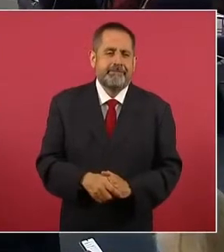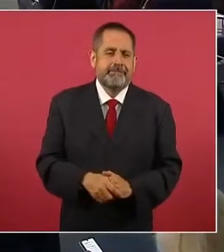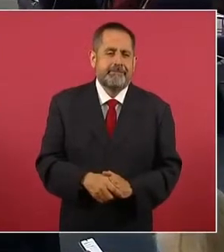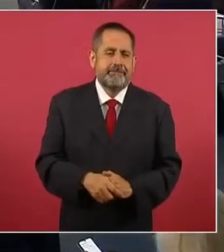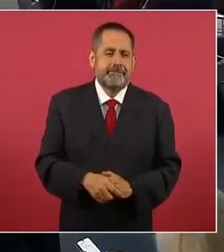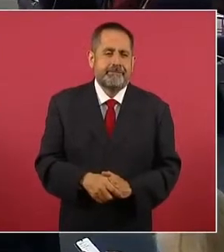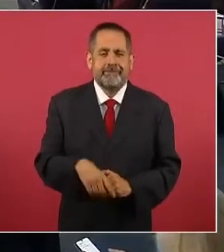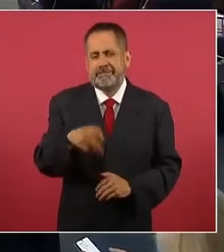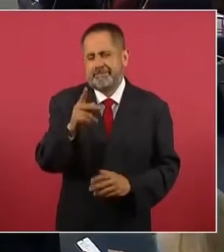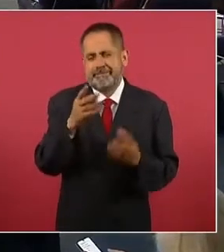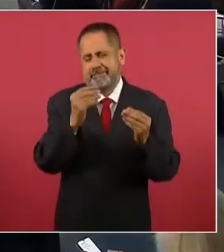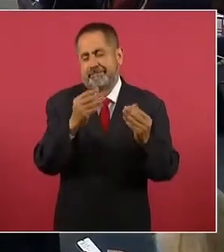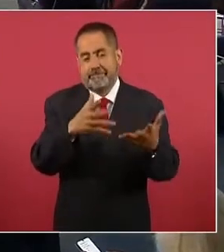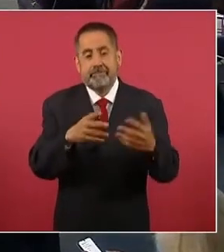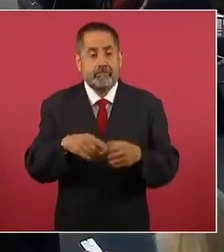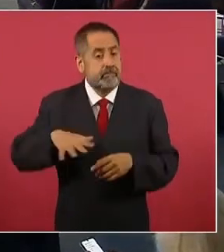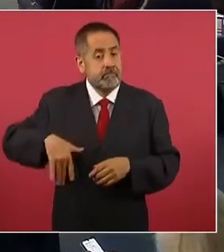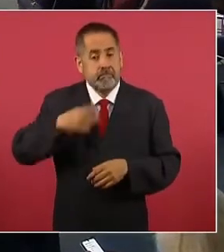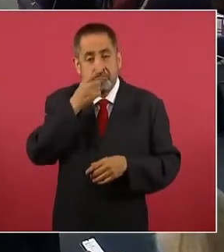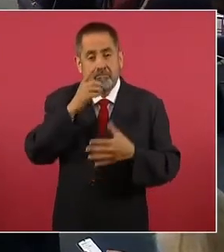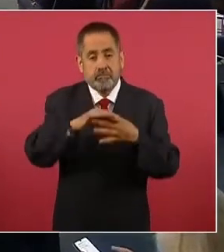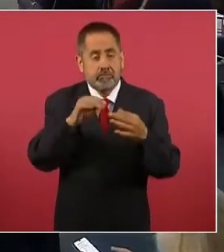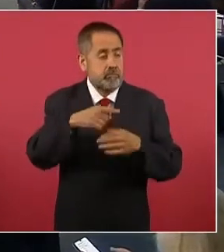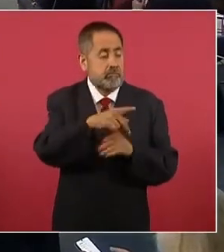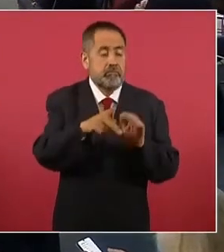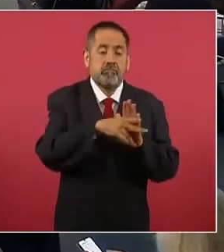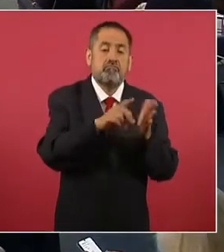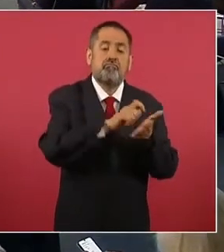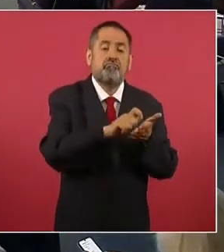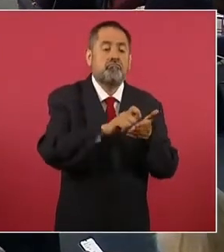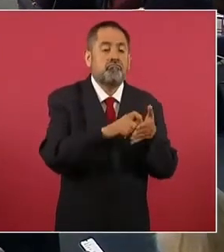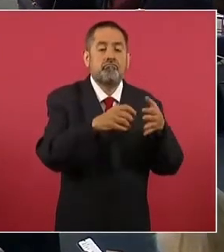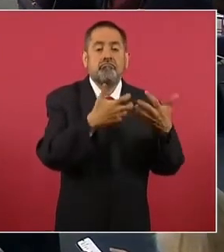Pero muchísimos. Bueno, les hablaba yo de un editorial